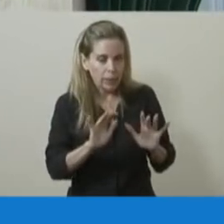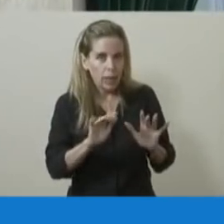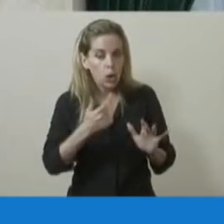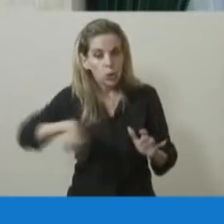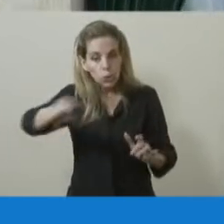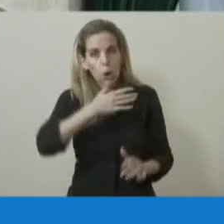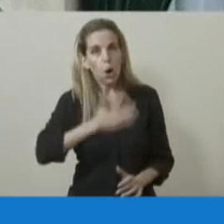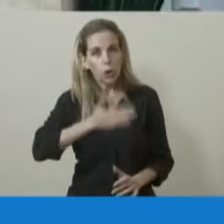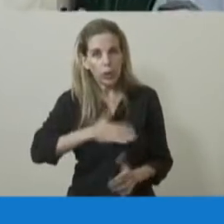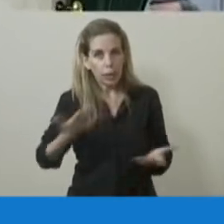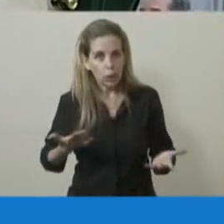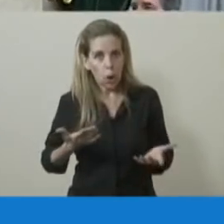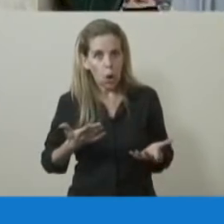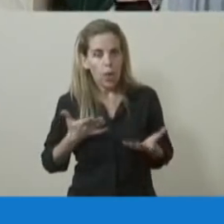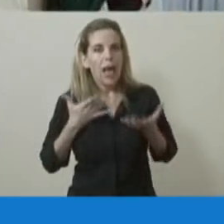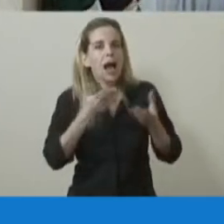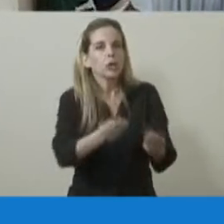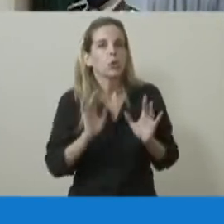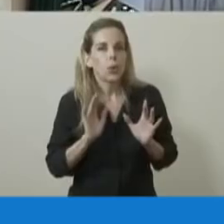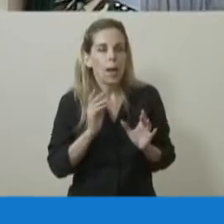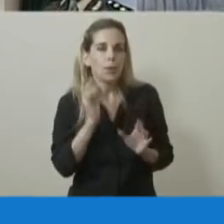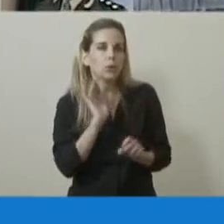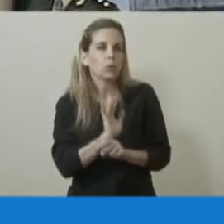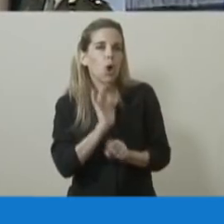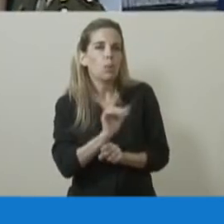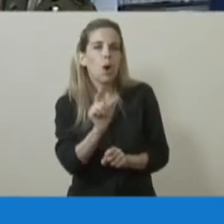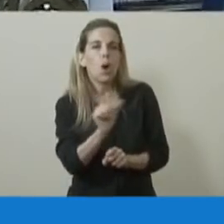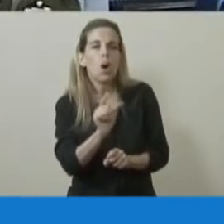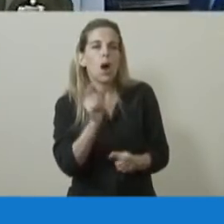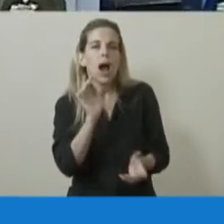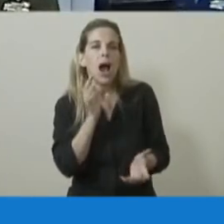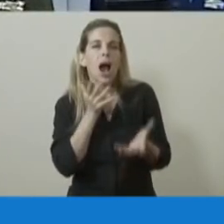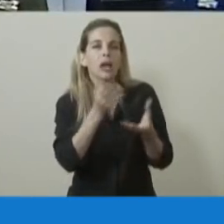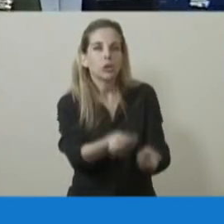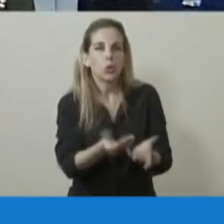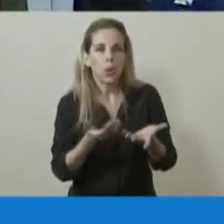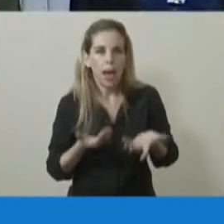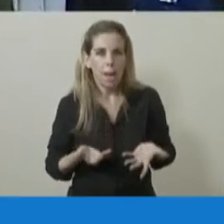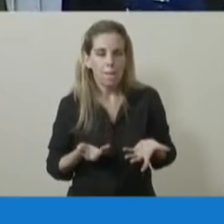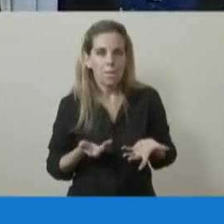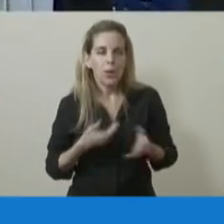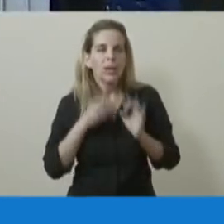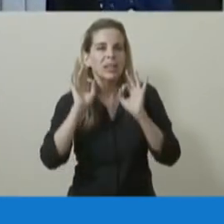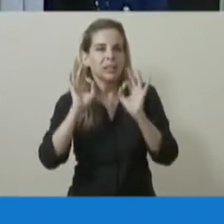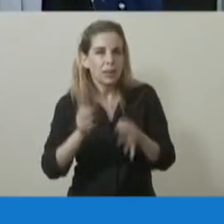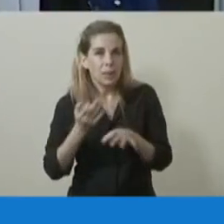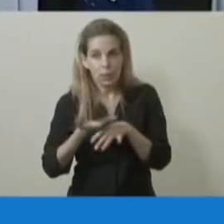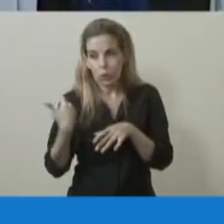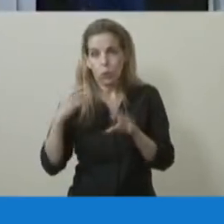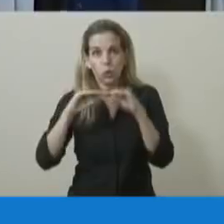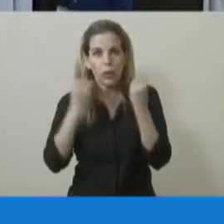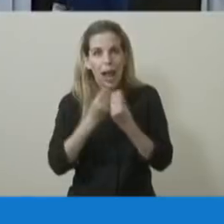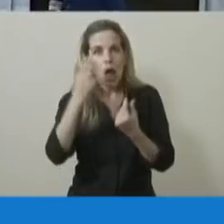hecho. Pero es un sabor agridulce, porque uno advierte que eran 9 millones de